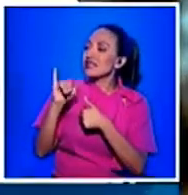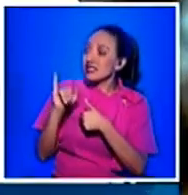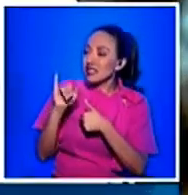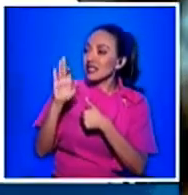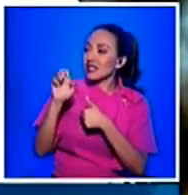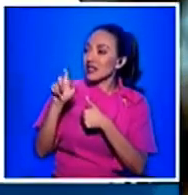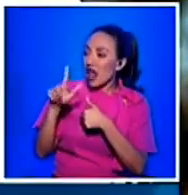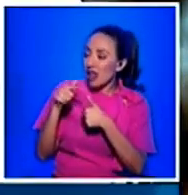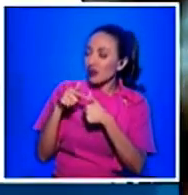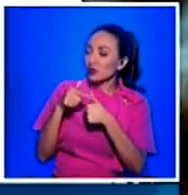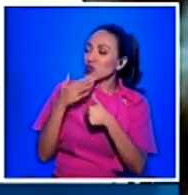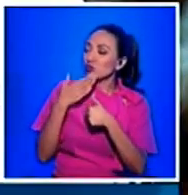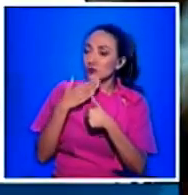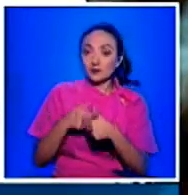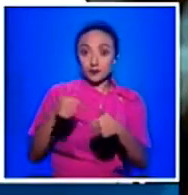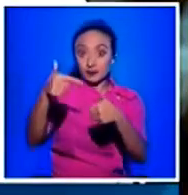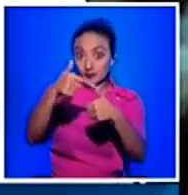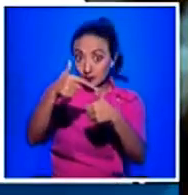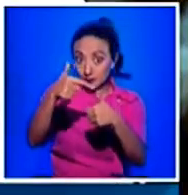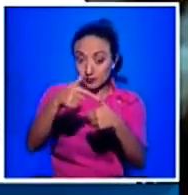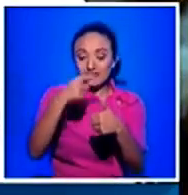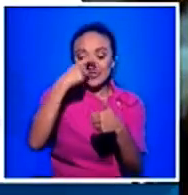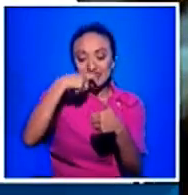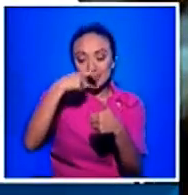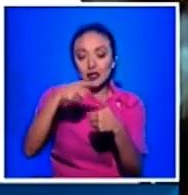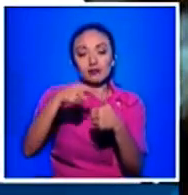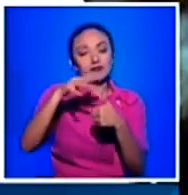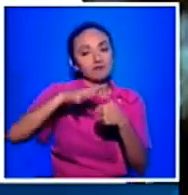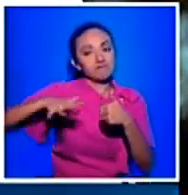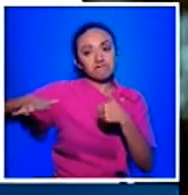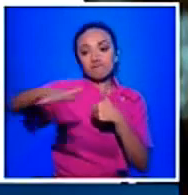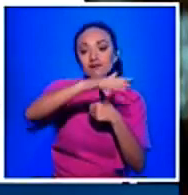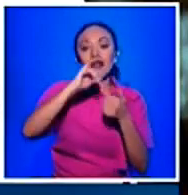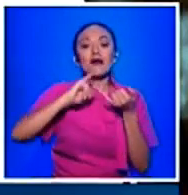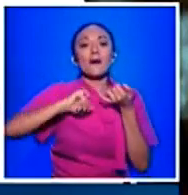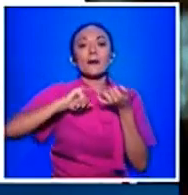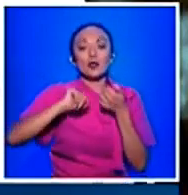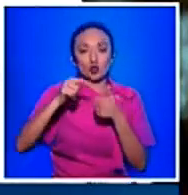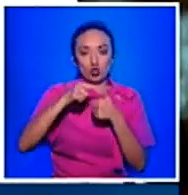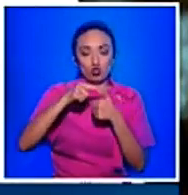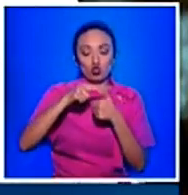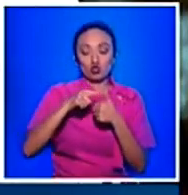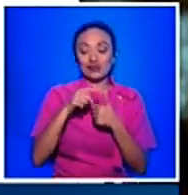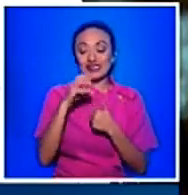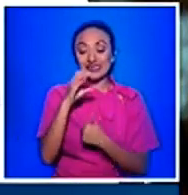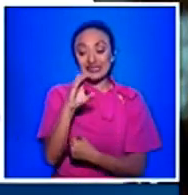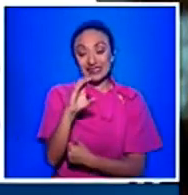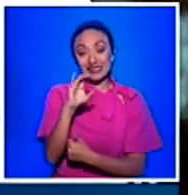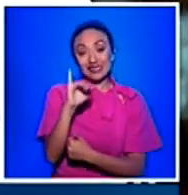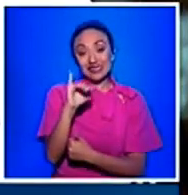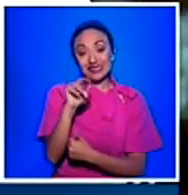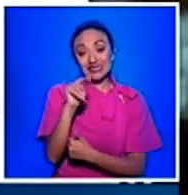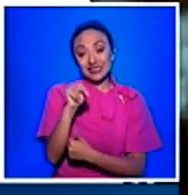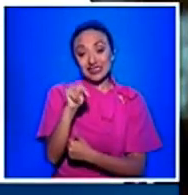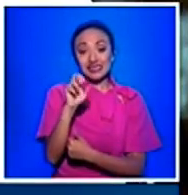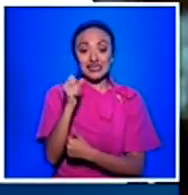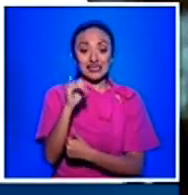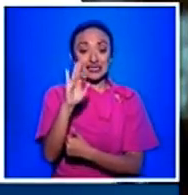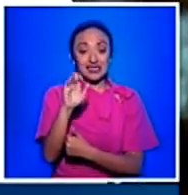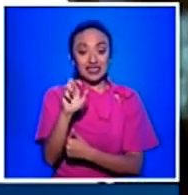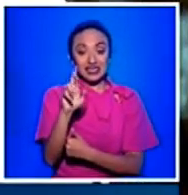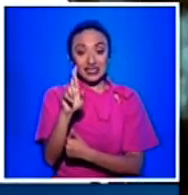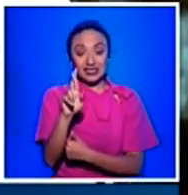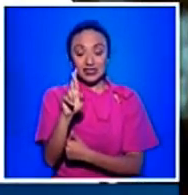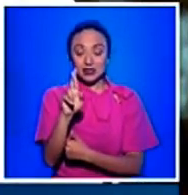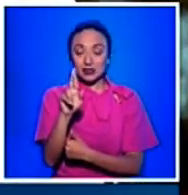virus sincitial respiratorio es un virus bastante extendido que tiene igual estos picos de mayor incidencia, es decir, es más frecuente o